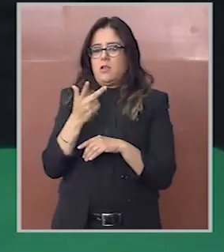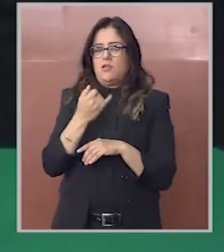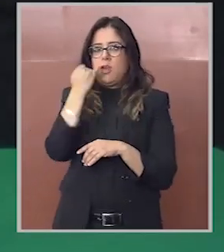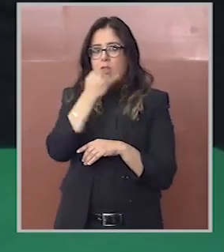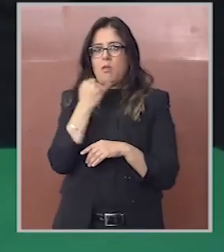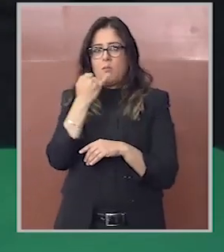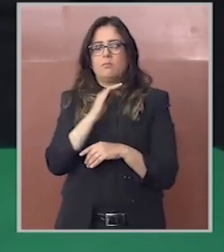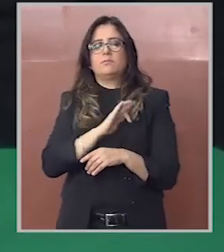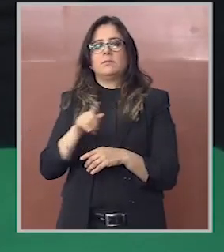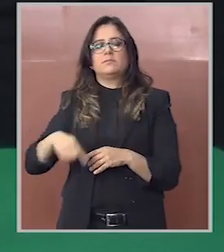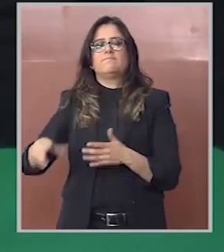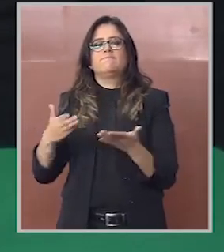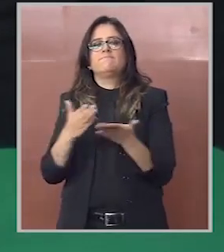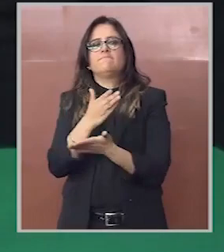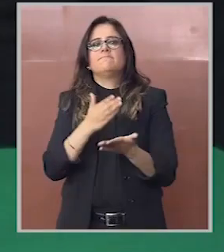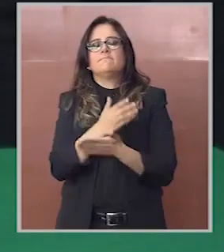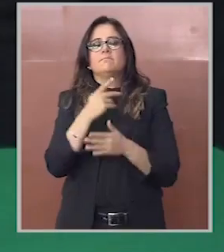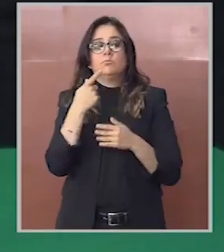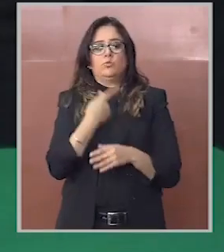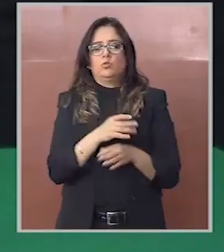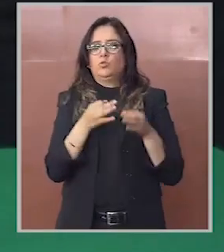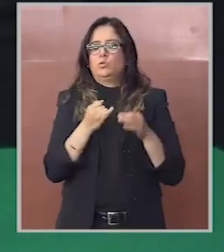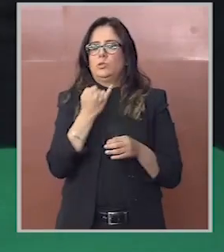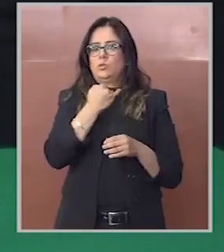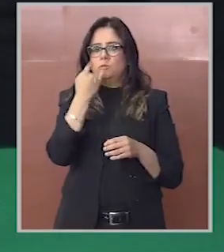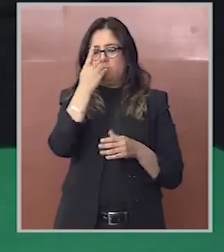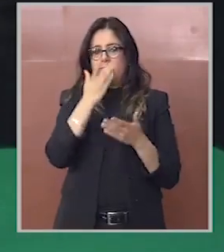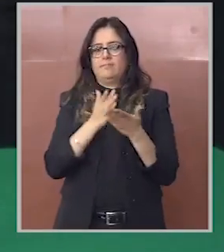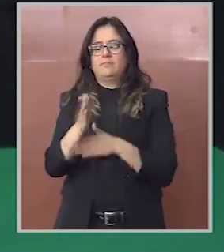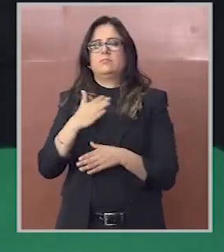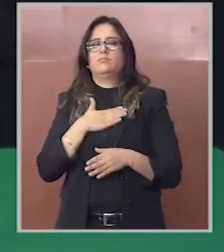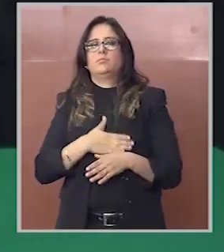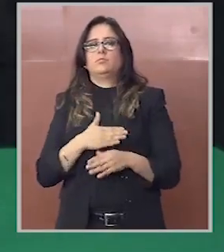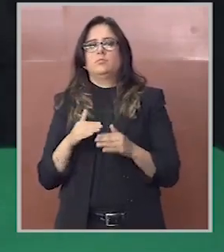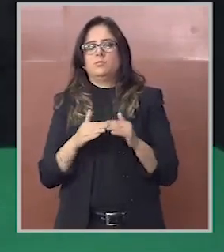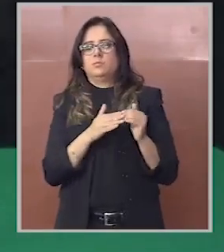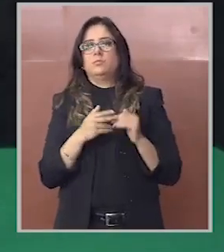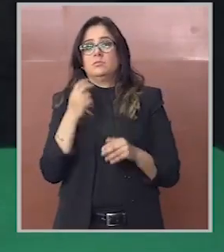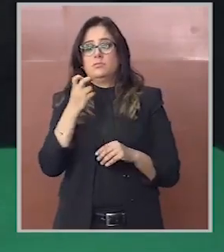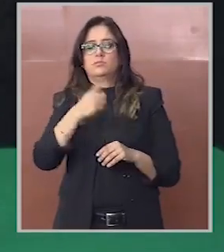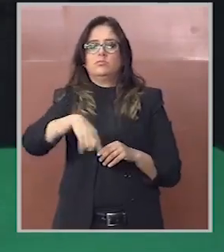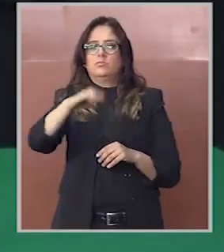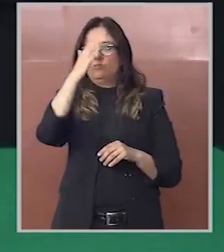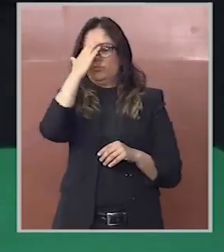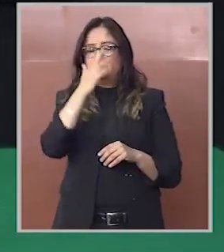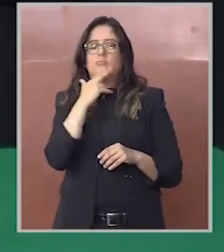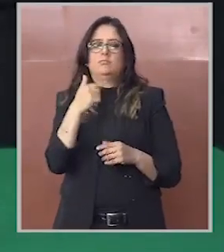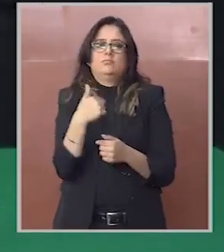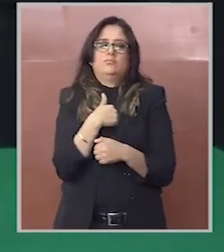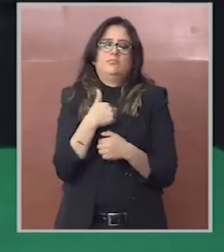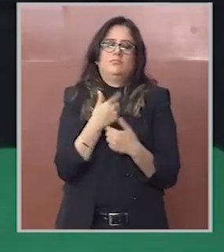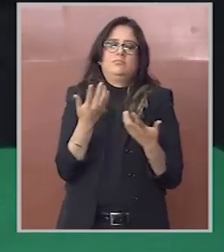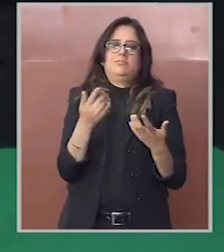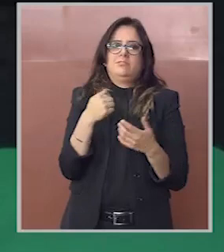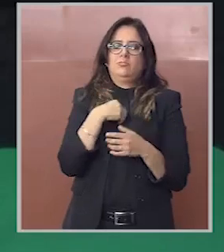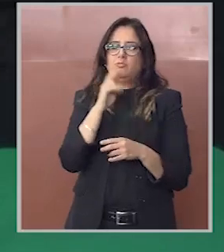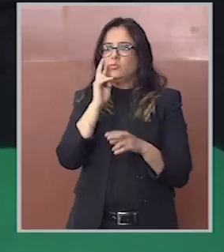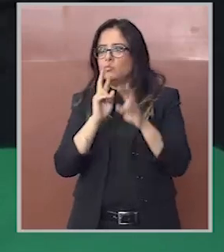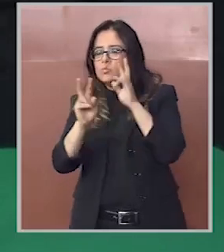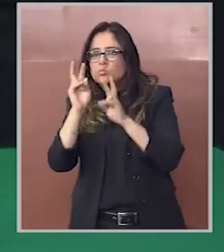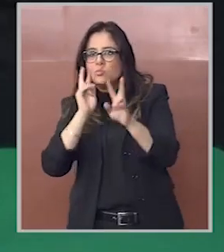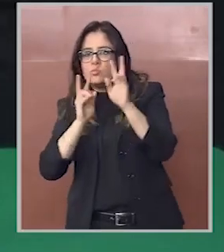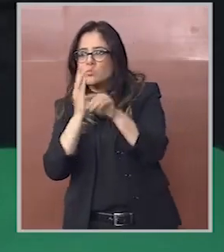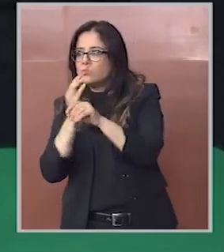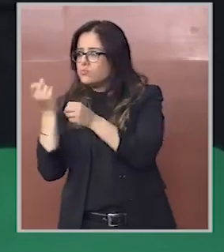Justicia eso ustedes lo conocerán mejor que yo yo he escuchado lo que se ha expuesto y sé de los avances que se están haciendo pero